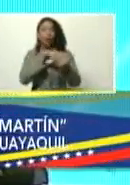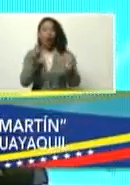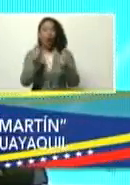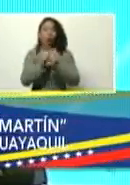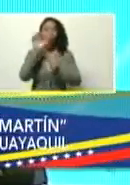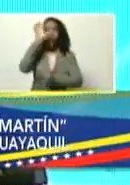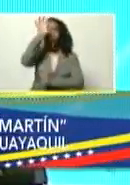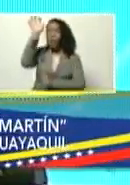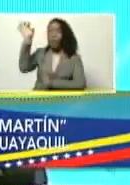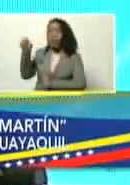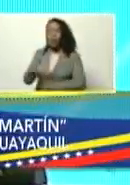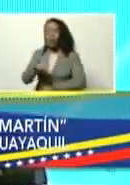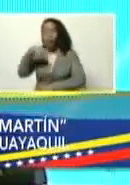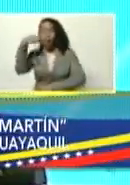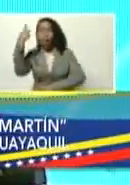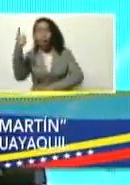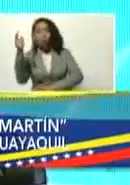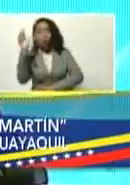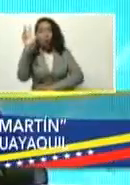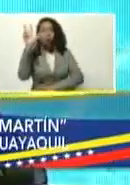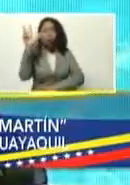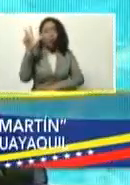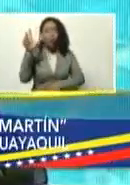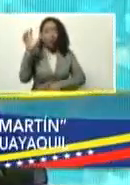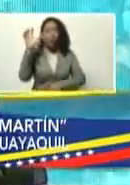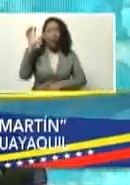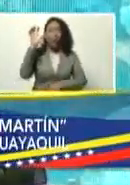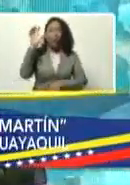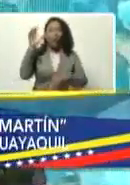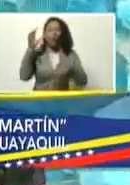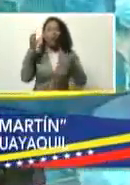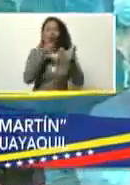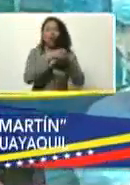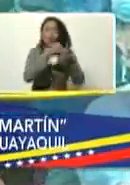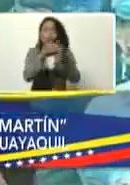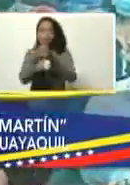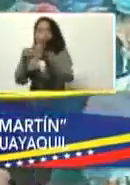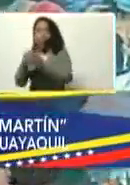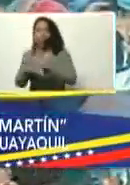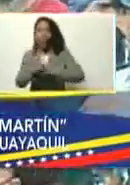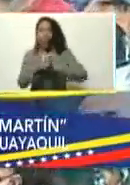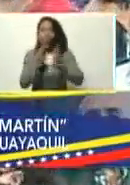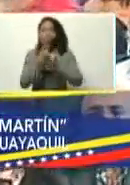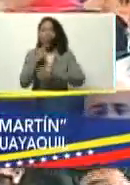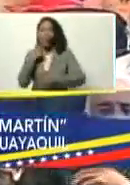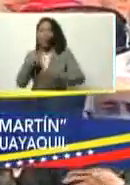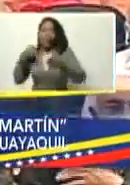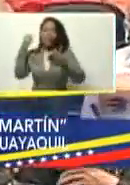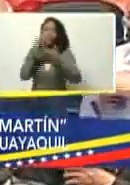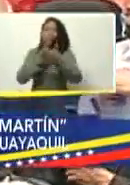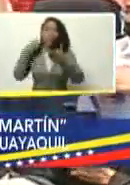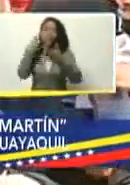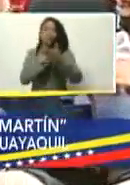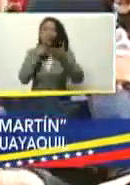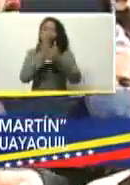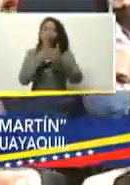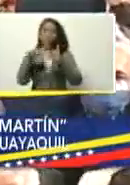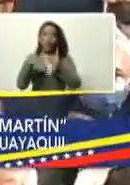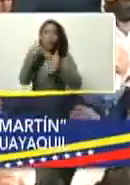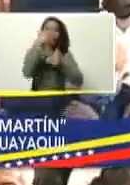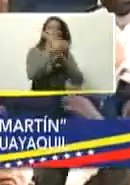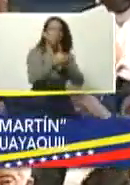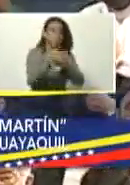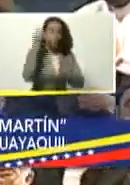naciones de las otras tres partes del mundo. E insistía, algo que ahora tenemos que insistir después de que